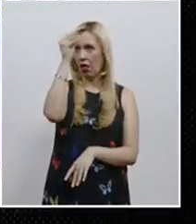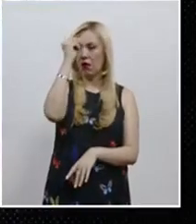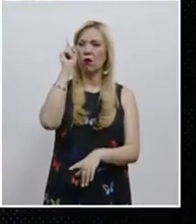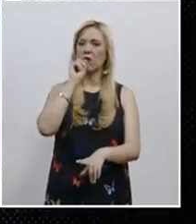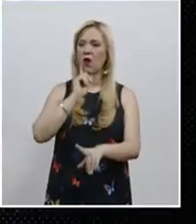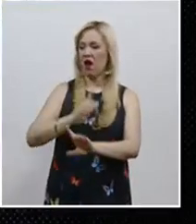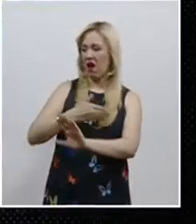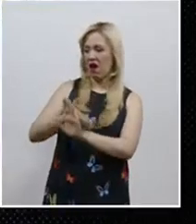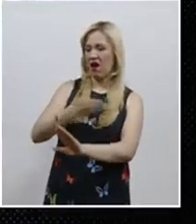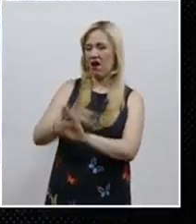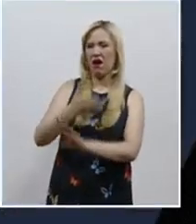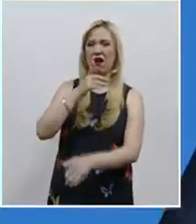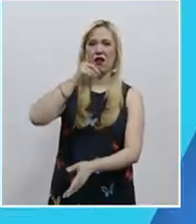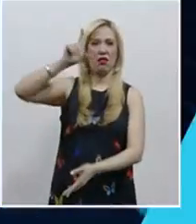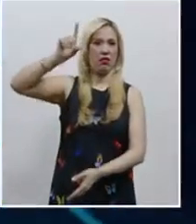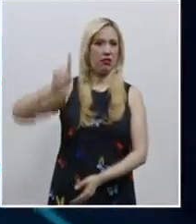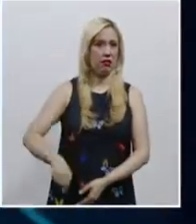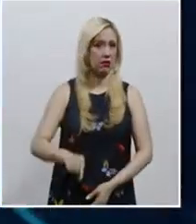las mujeres.